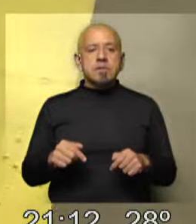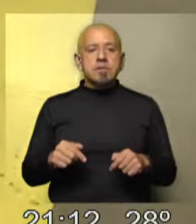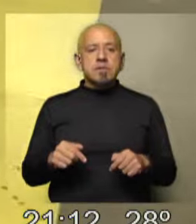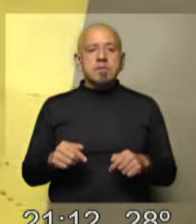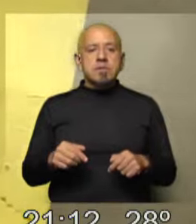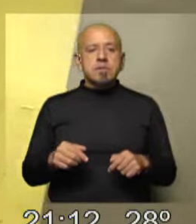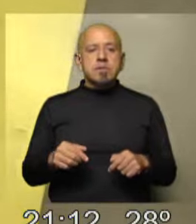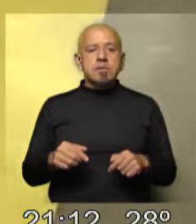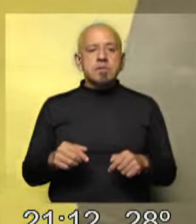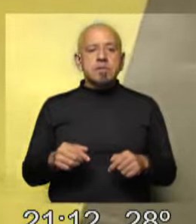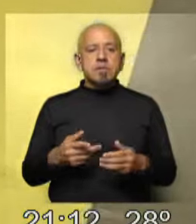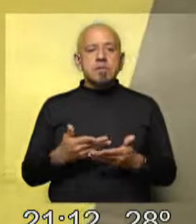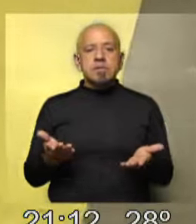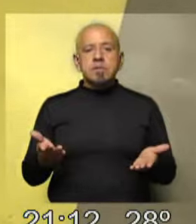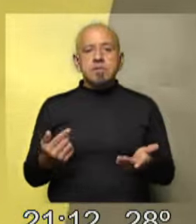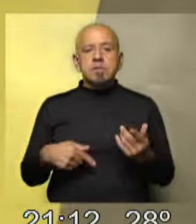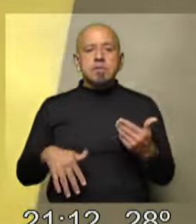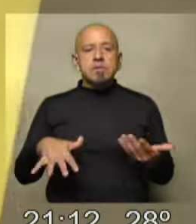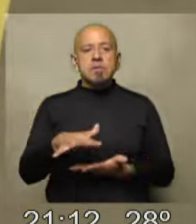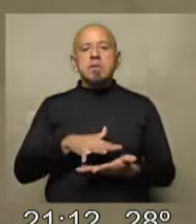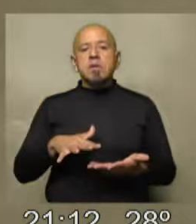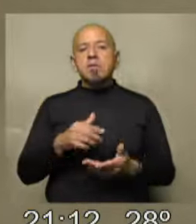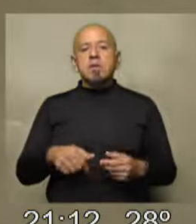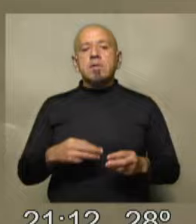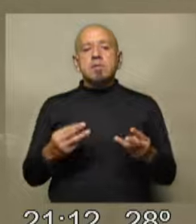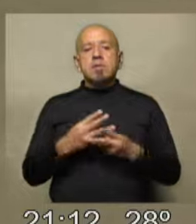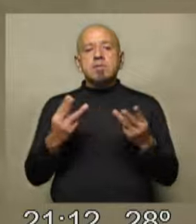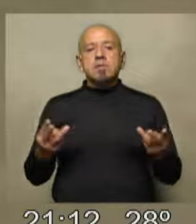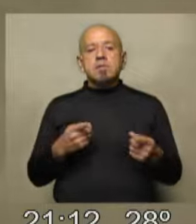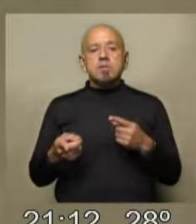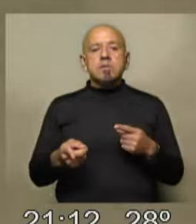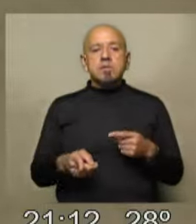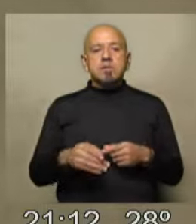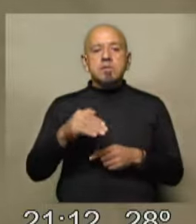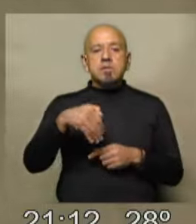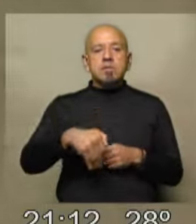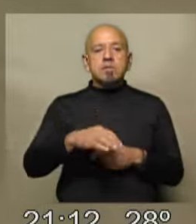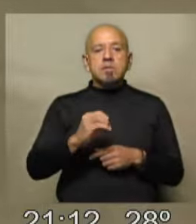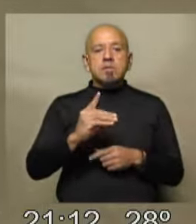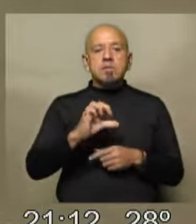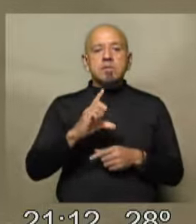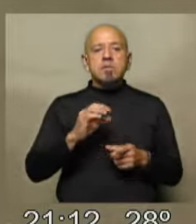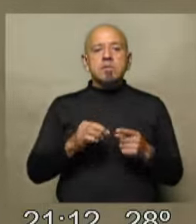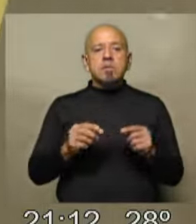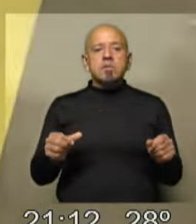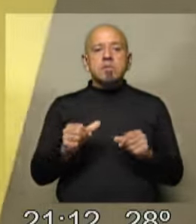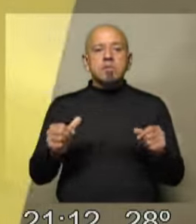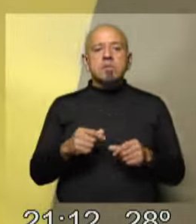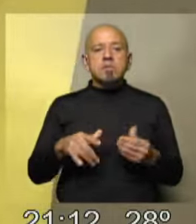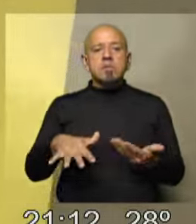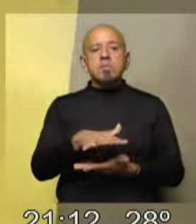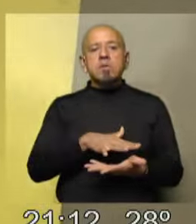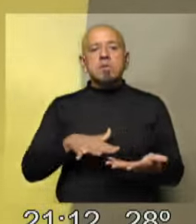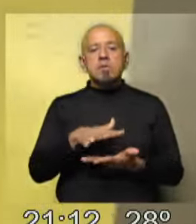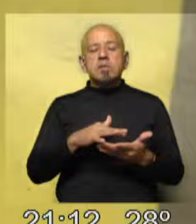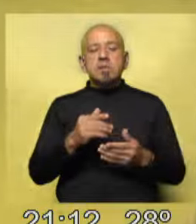dentro de esta reestructuración del barrio en general Más allá del espacio modelo eh van a inaugurar una Placita de estas plazas